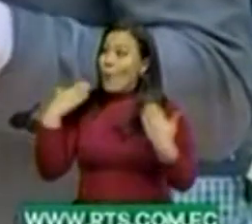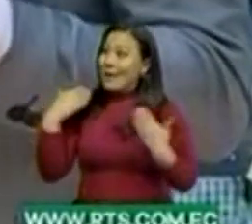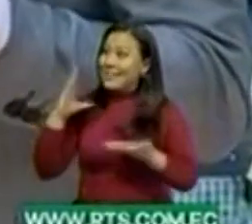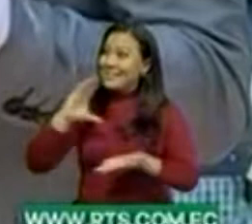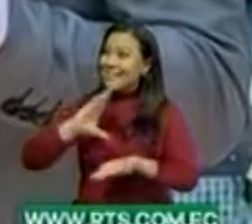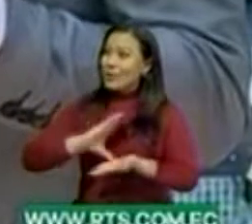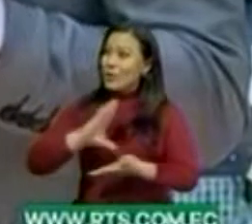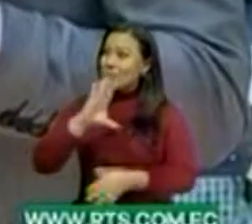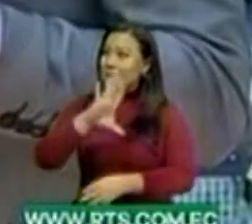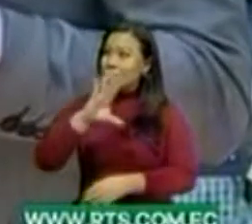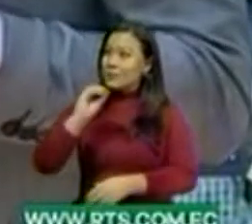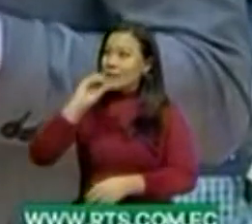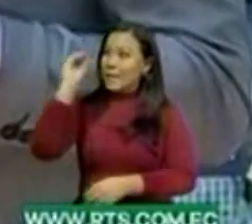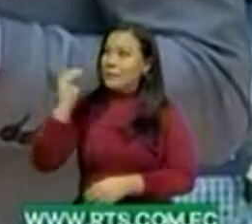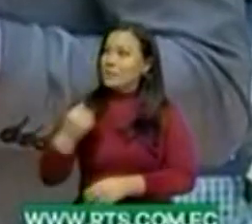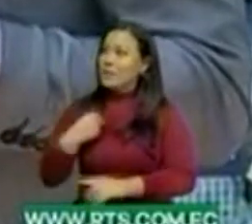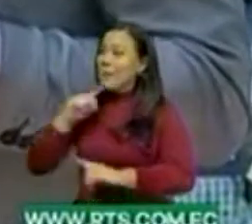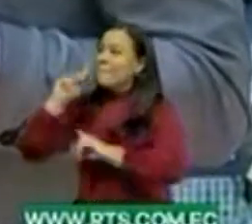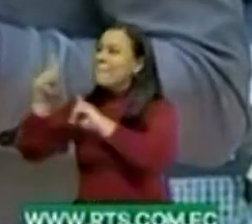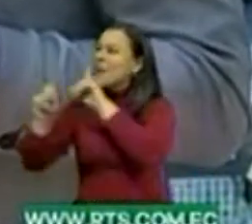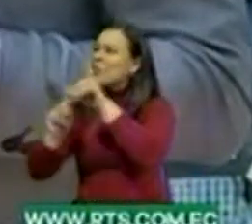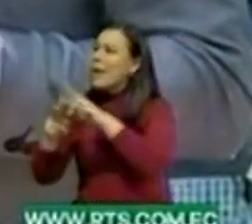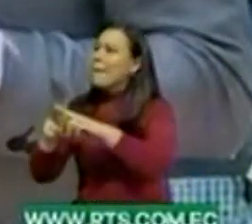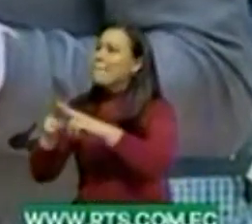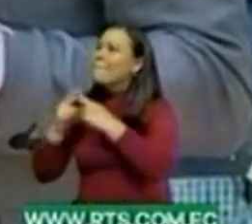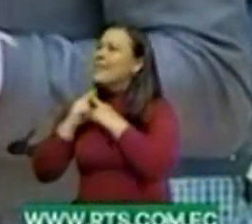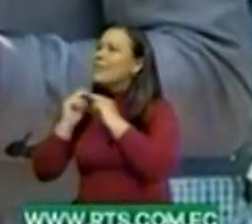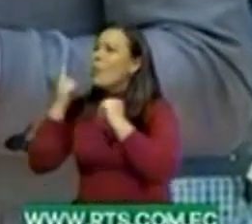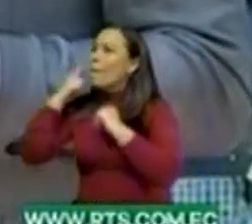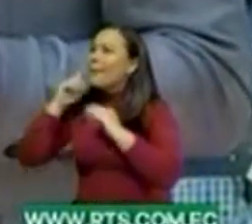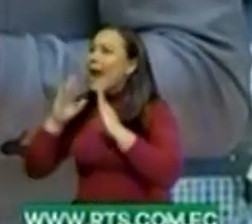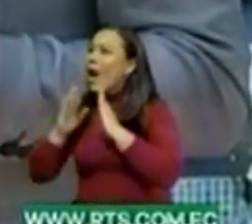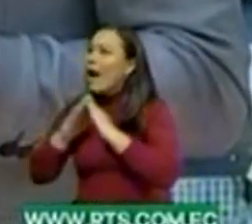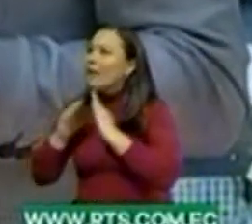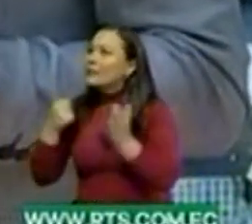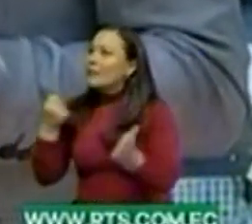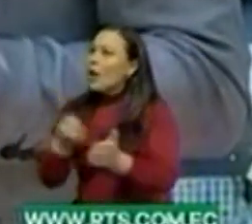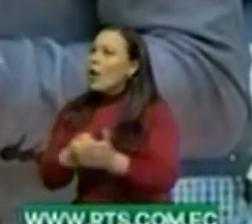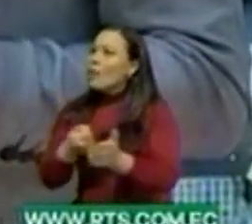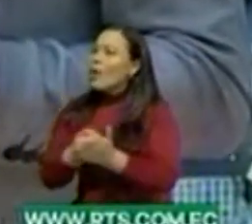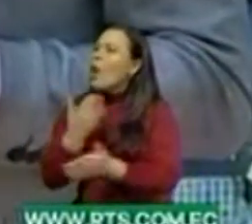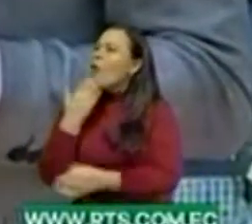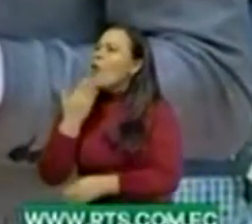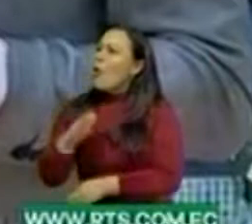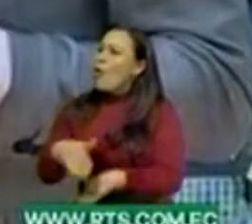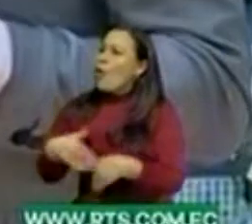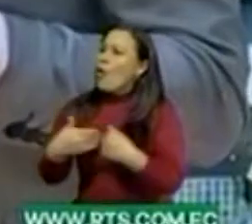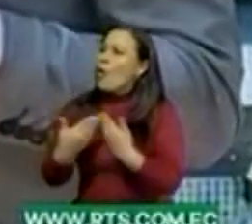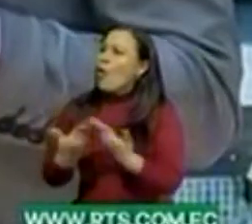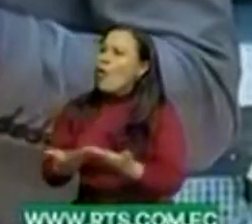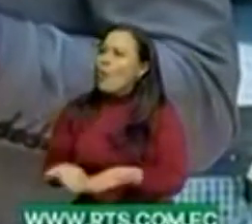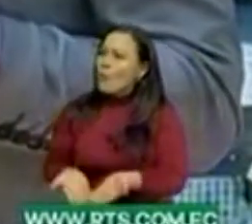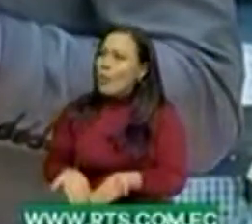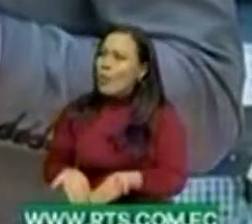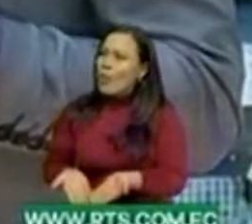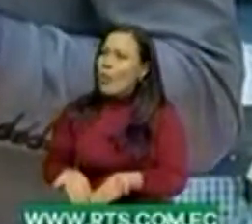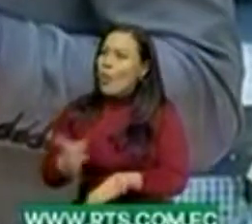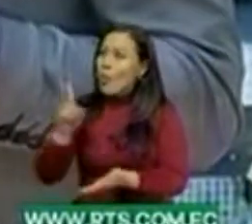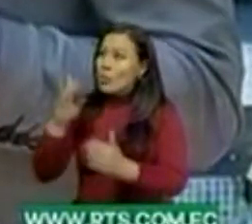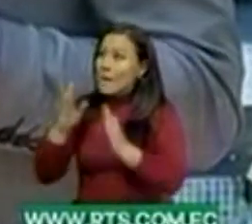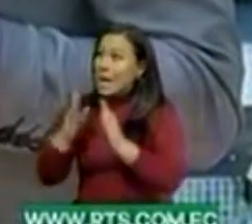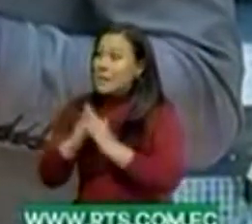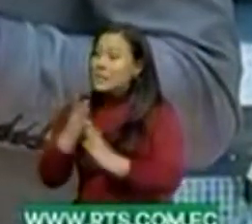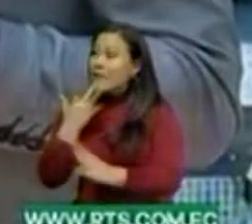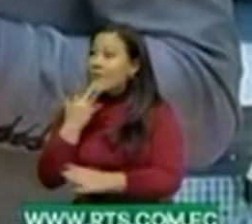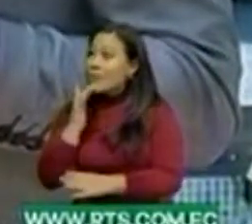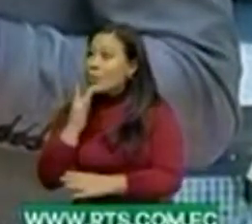el 50% viene a preguntar por los préstamos hipotecarios. De hecho, las facilidades no solo están vinculadas a una tasa